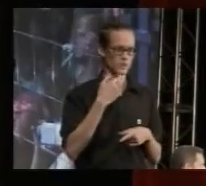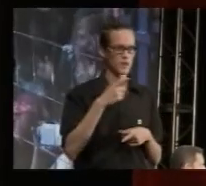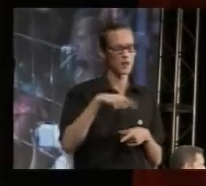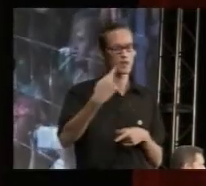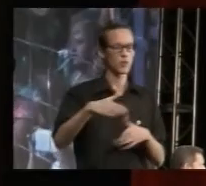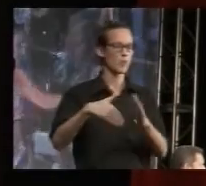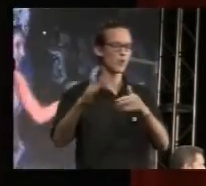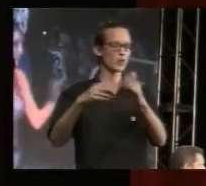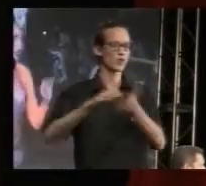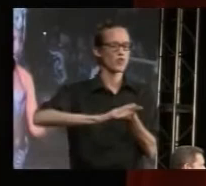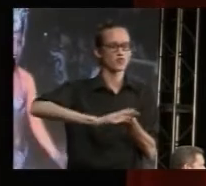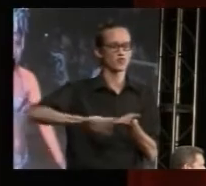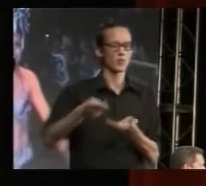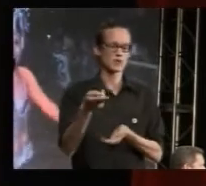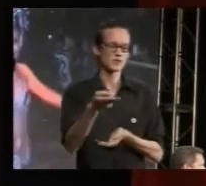cementerio parque en Paraná,